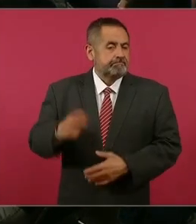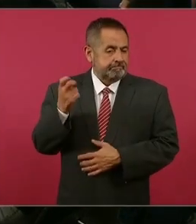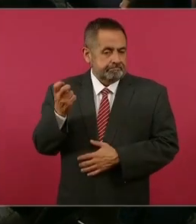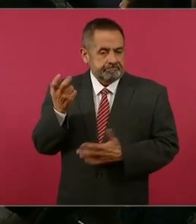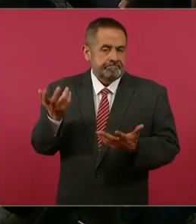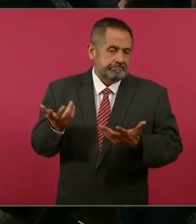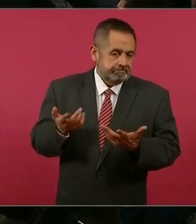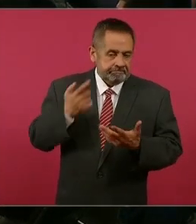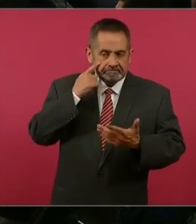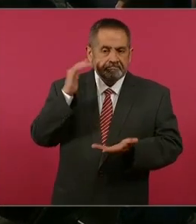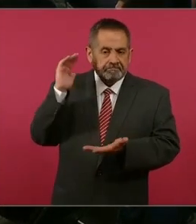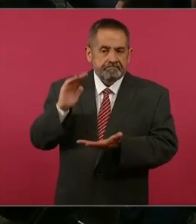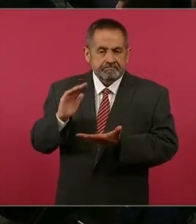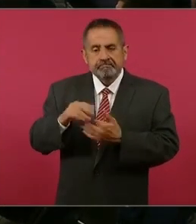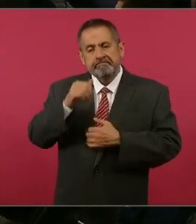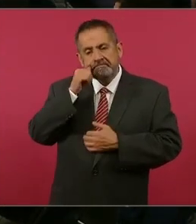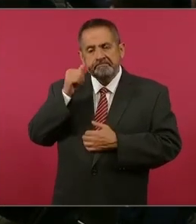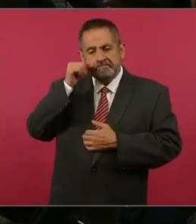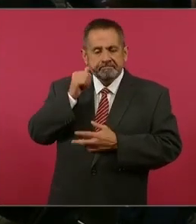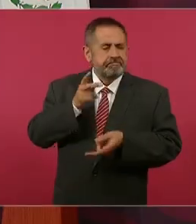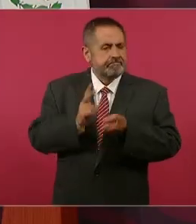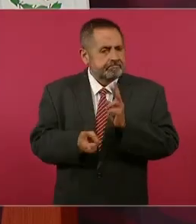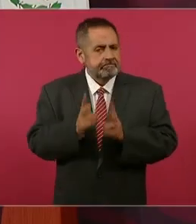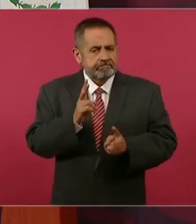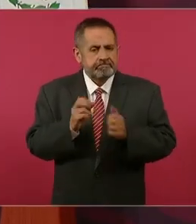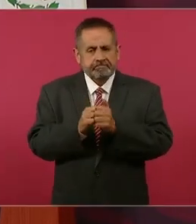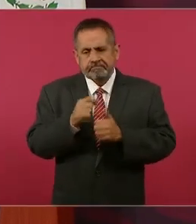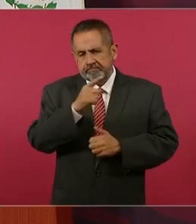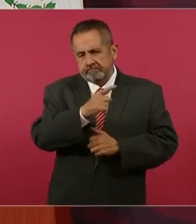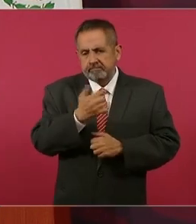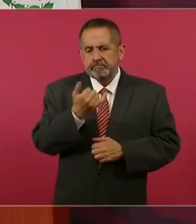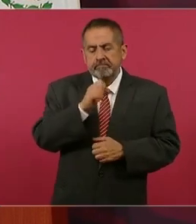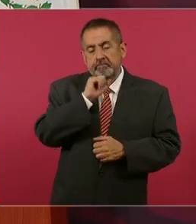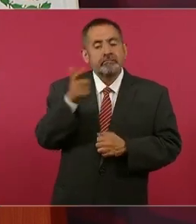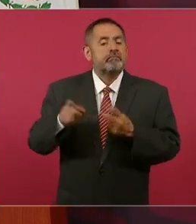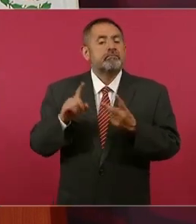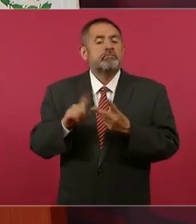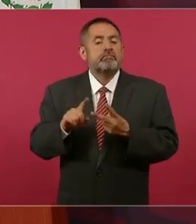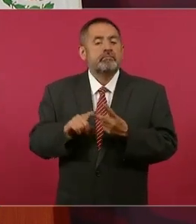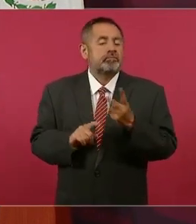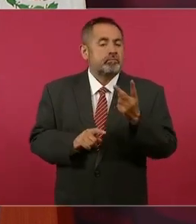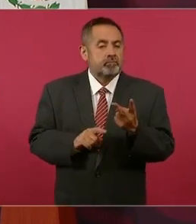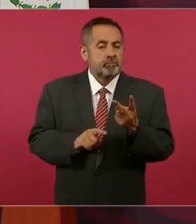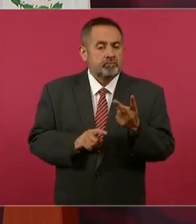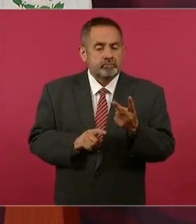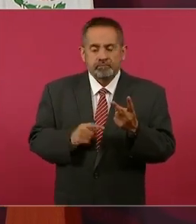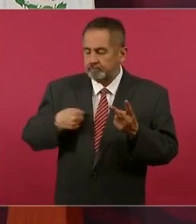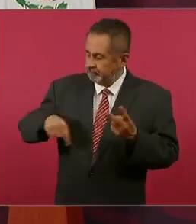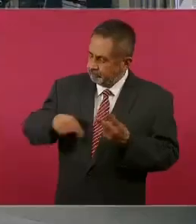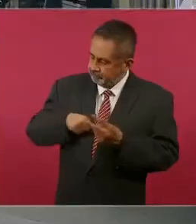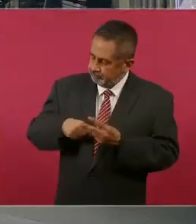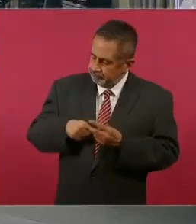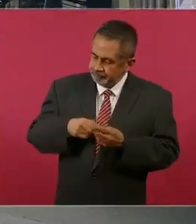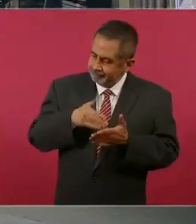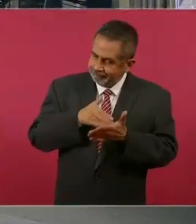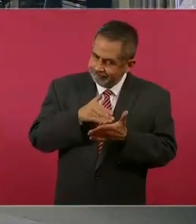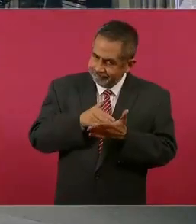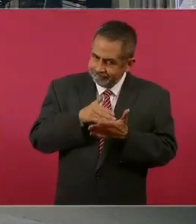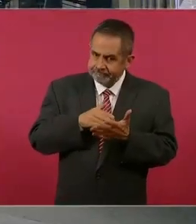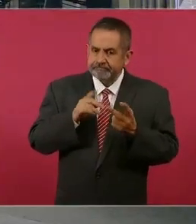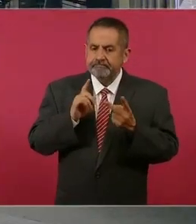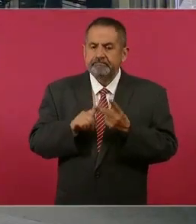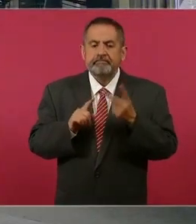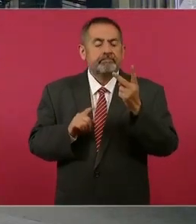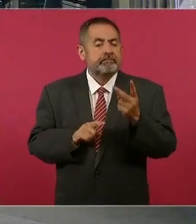esto lo vimos ayer. Y lo otro que insistimos mucho